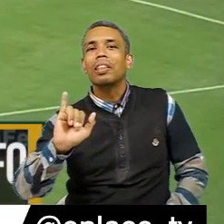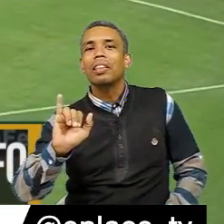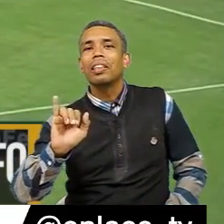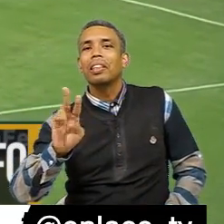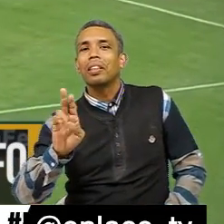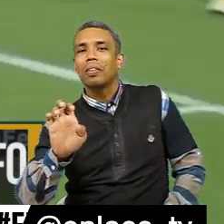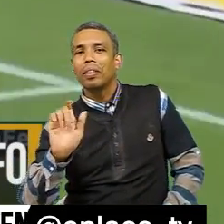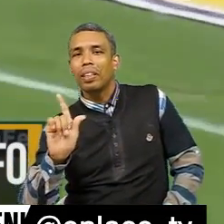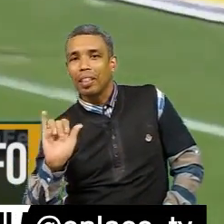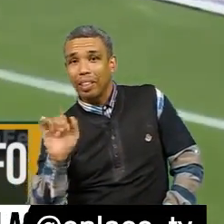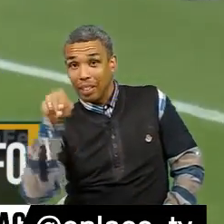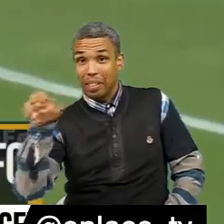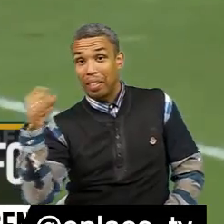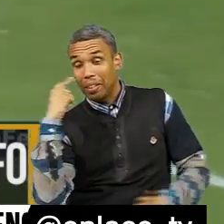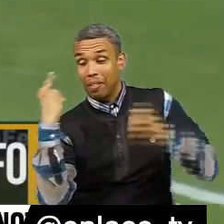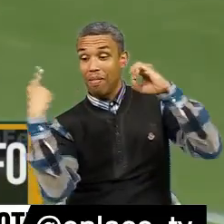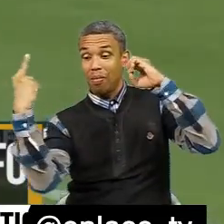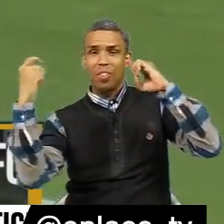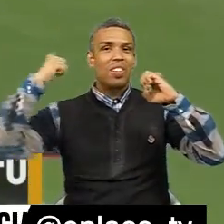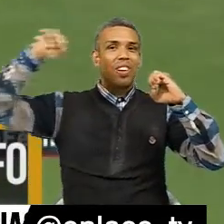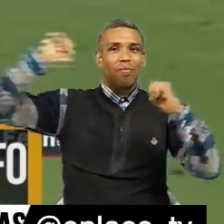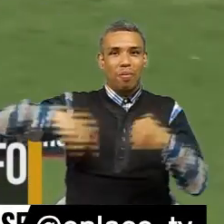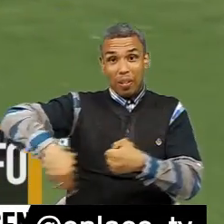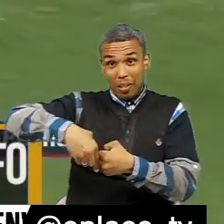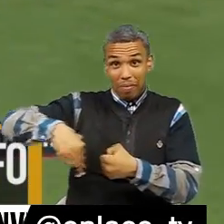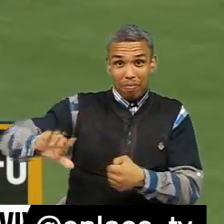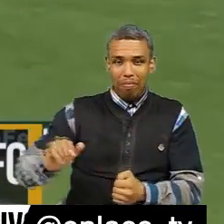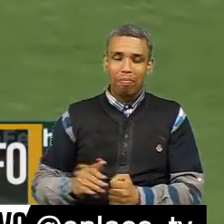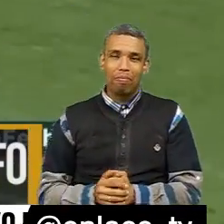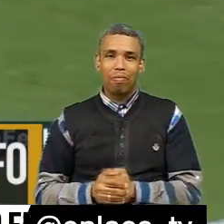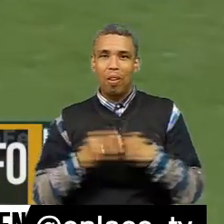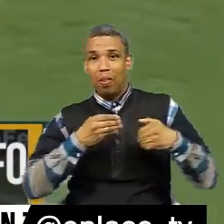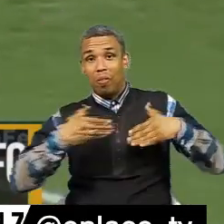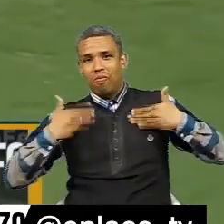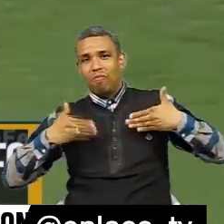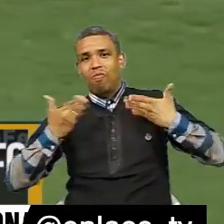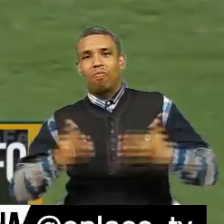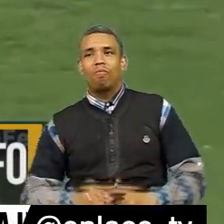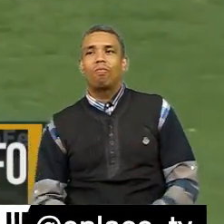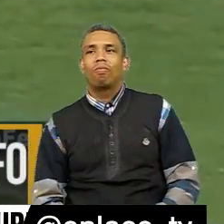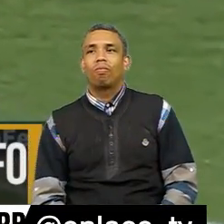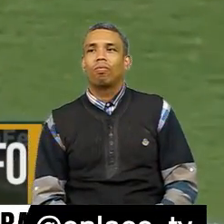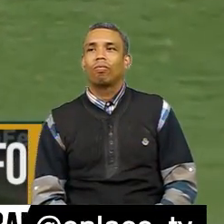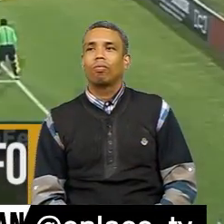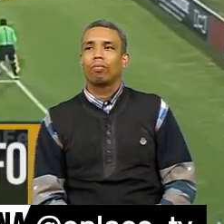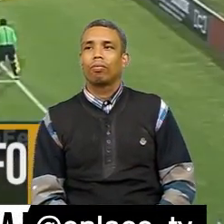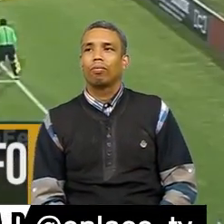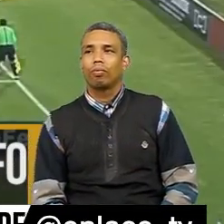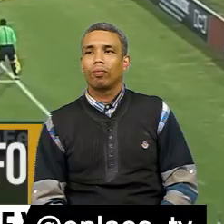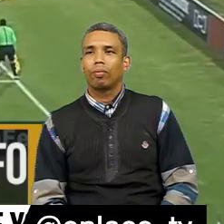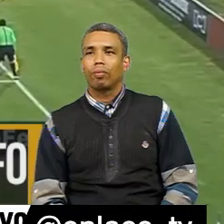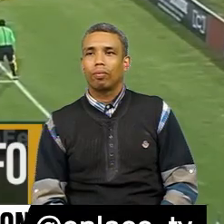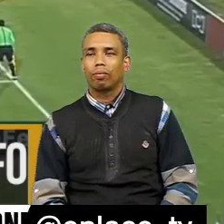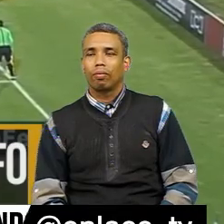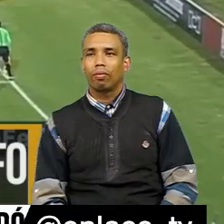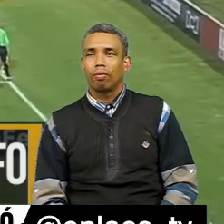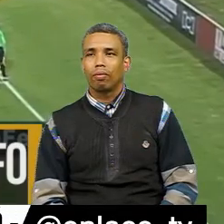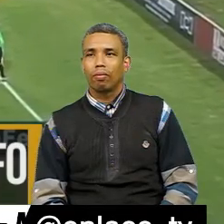dejó la cuenta arriba para el visitante. De Alianza. Alianza